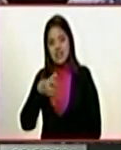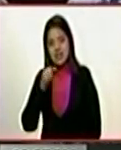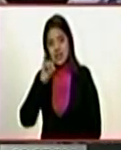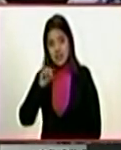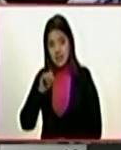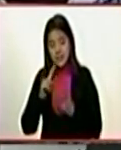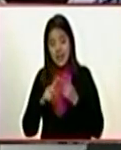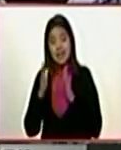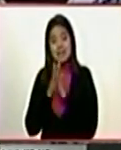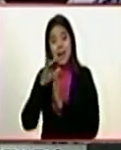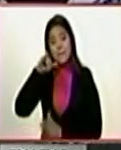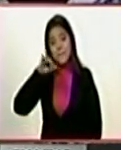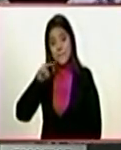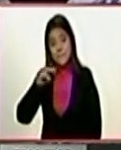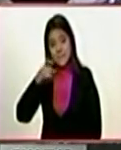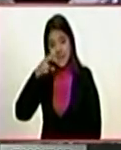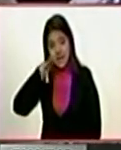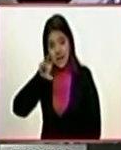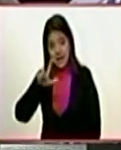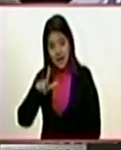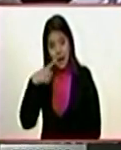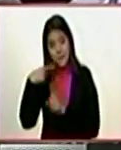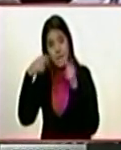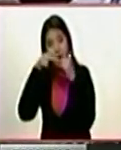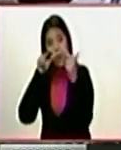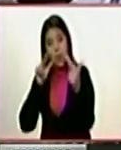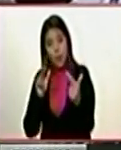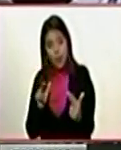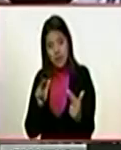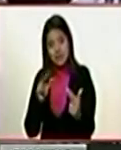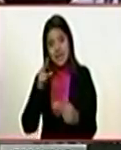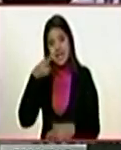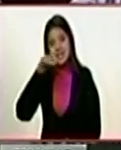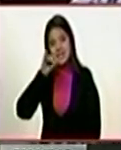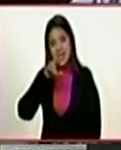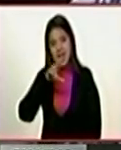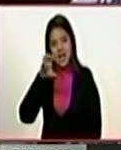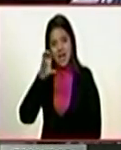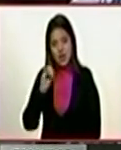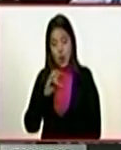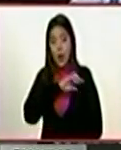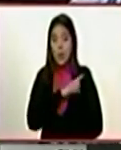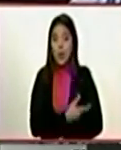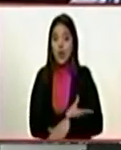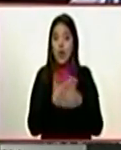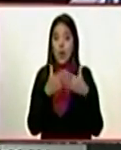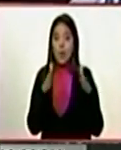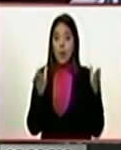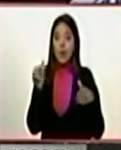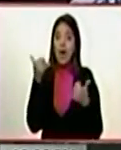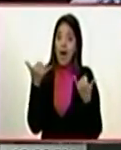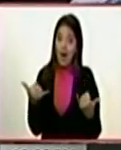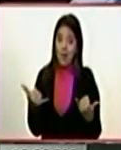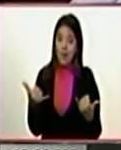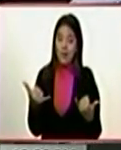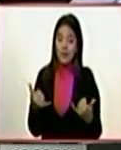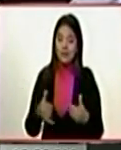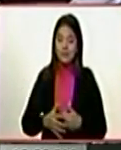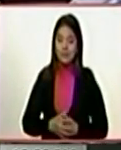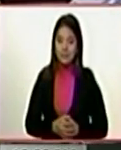San Miguel Nazareno y Puente Hierro. El Poder Popular, bueno, hoy va a contar con